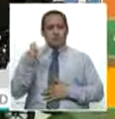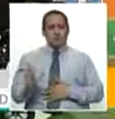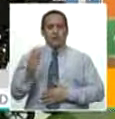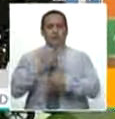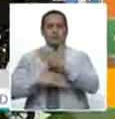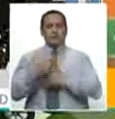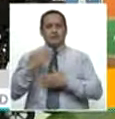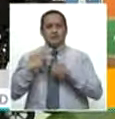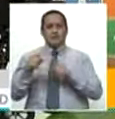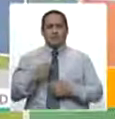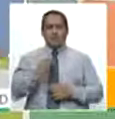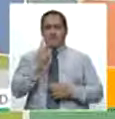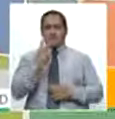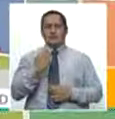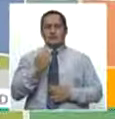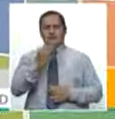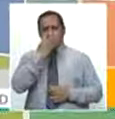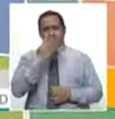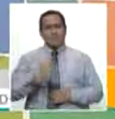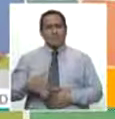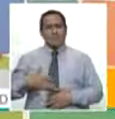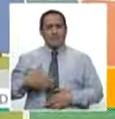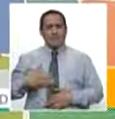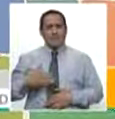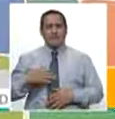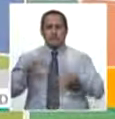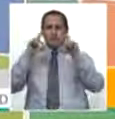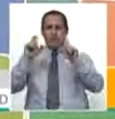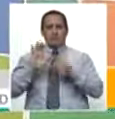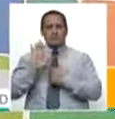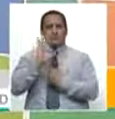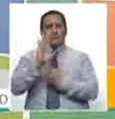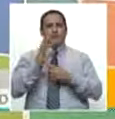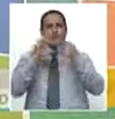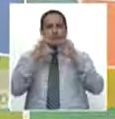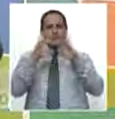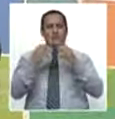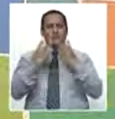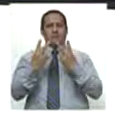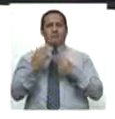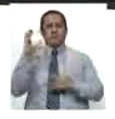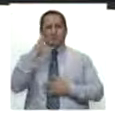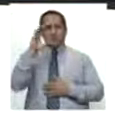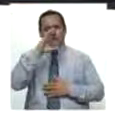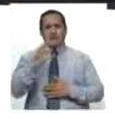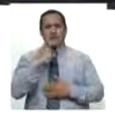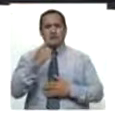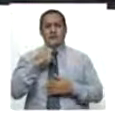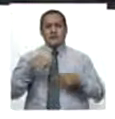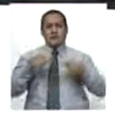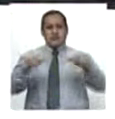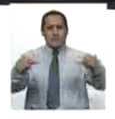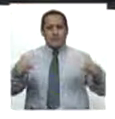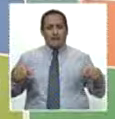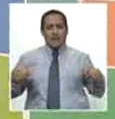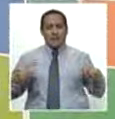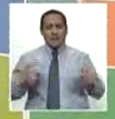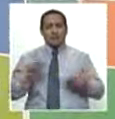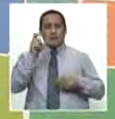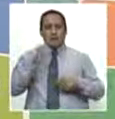con discapacidad, pero es gracioso a veces, yo tomo las fotos y las publico en el Face, podemos encontrar que la barra para